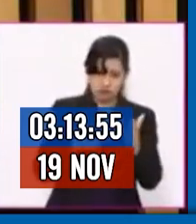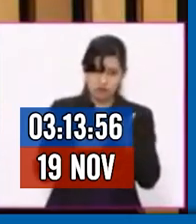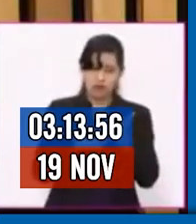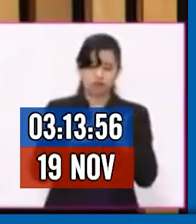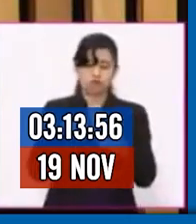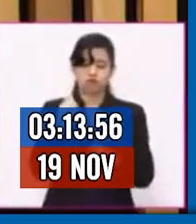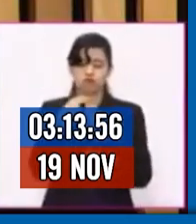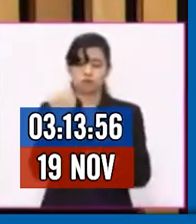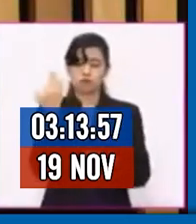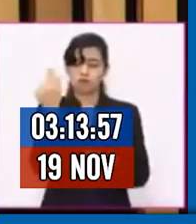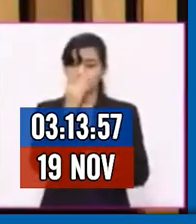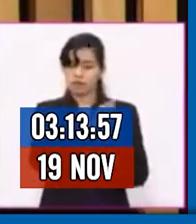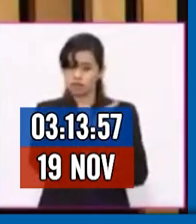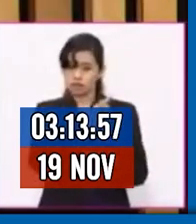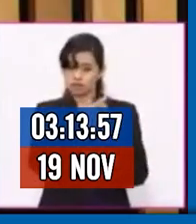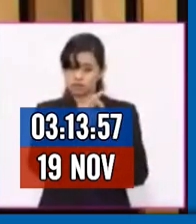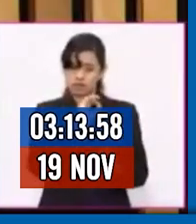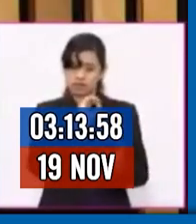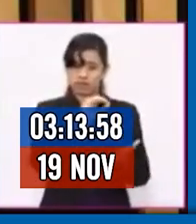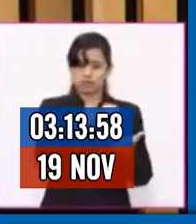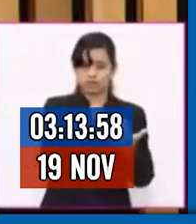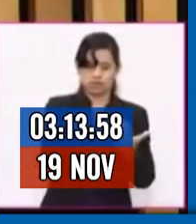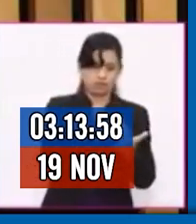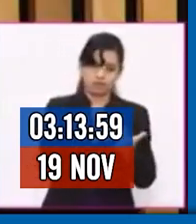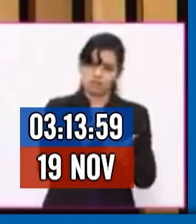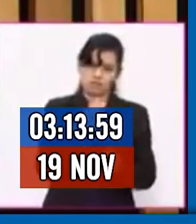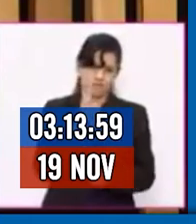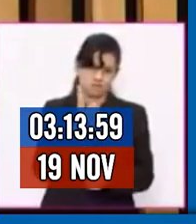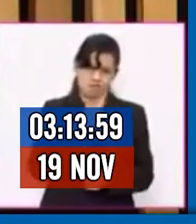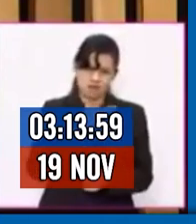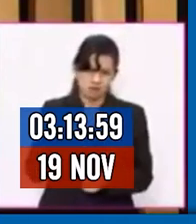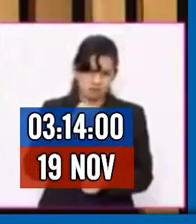nombres es una práctica corrupta porque afecta